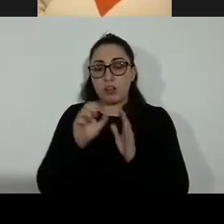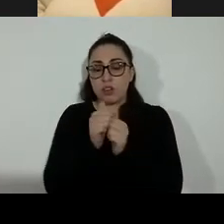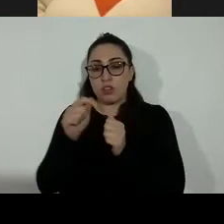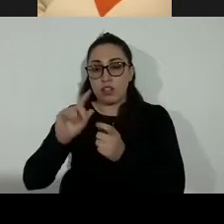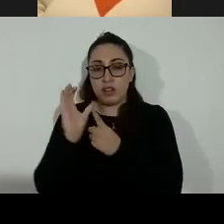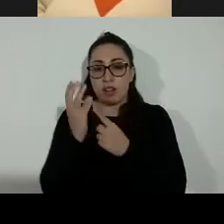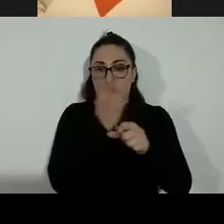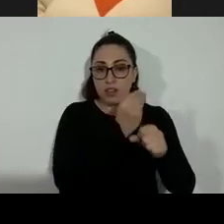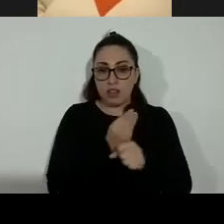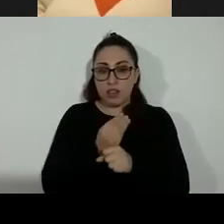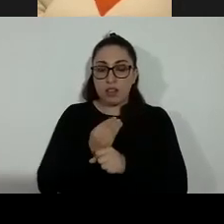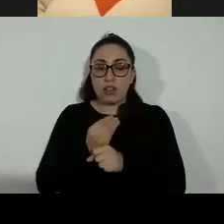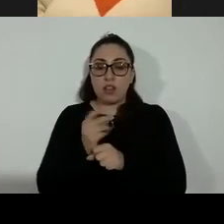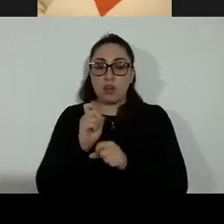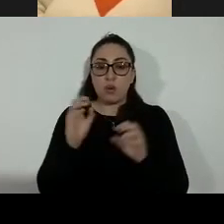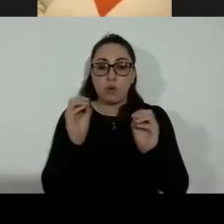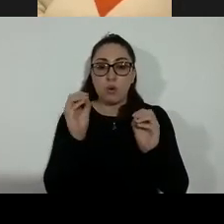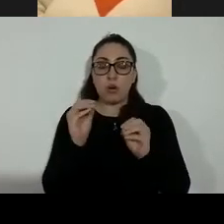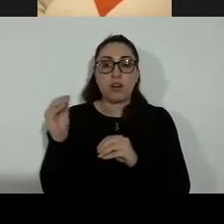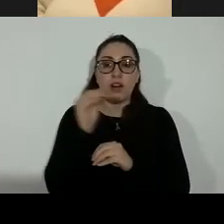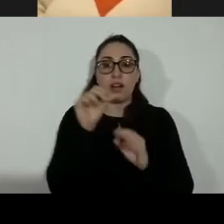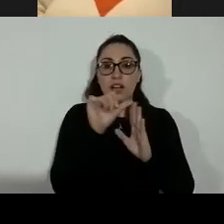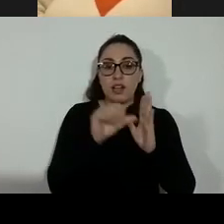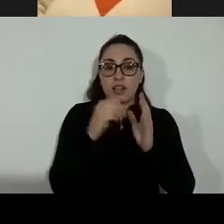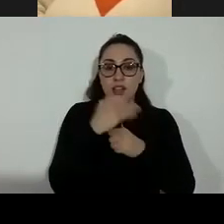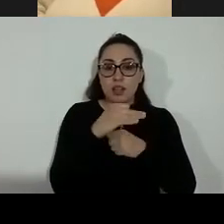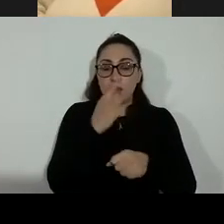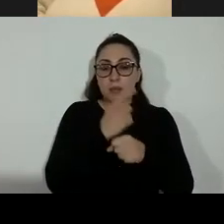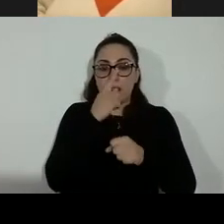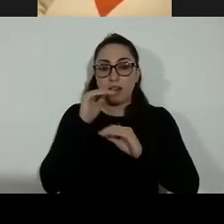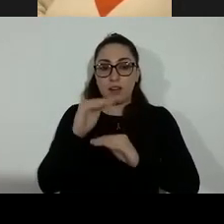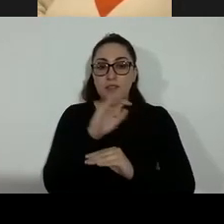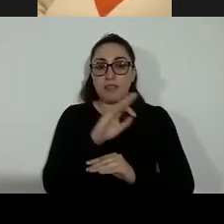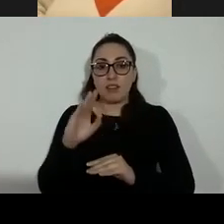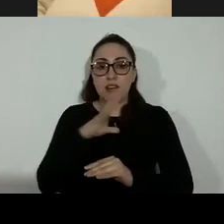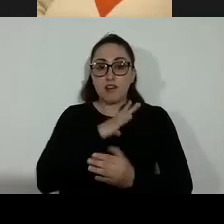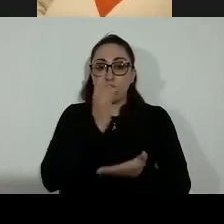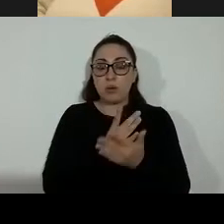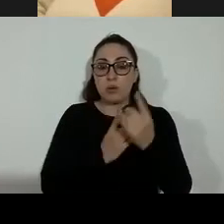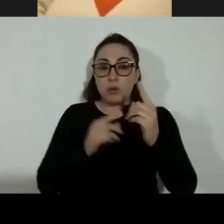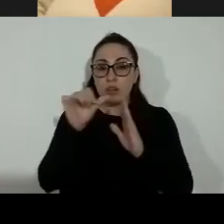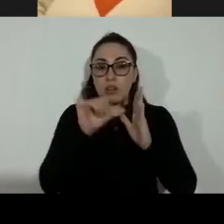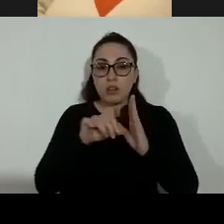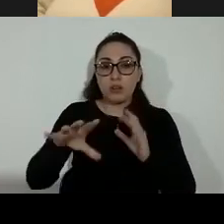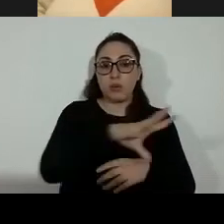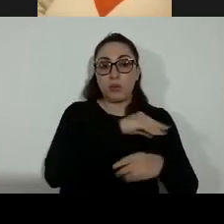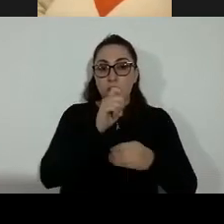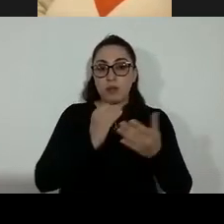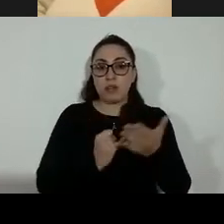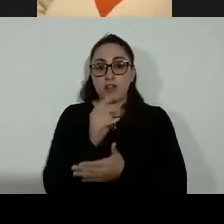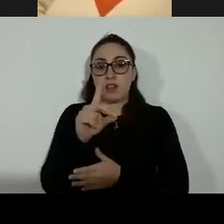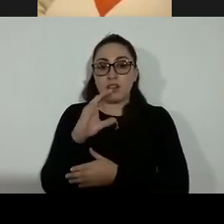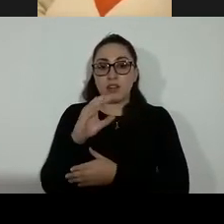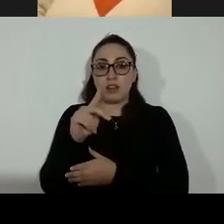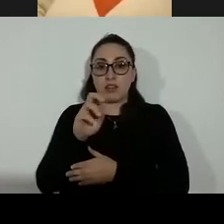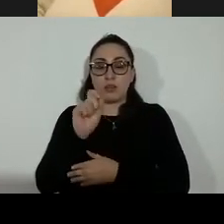que no mandó los artículos transitorios de inicio de vigencia. O sea, había un solo artículo que era todo el decreto completo y entonces hubiera caído en